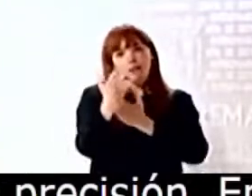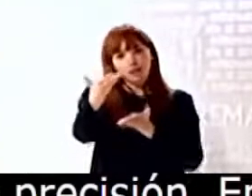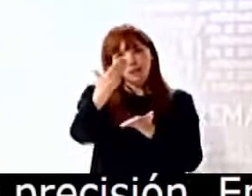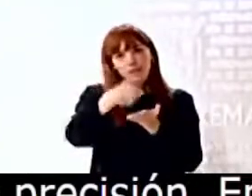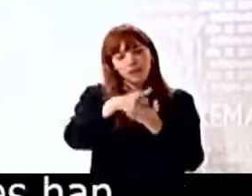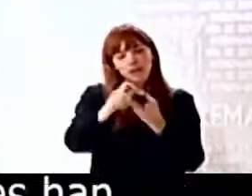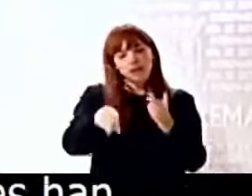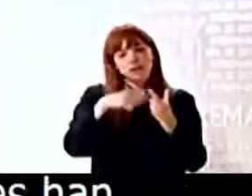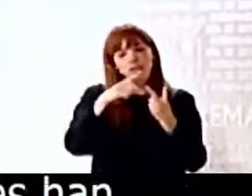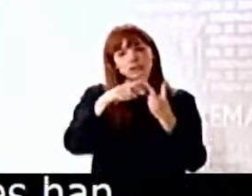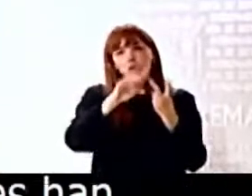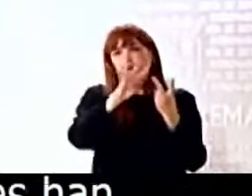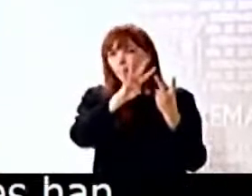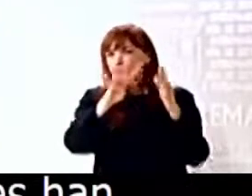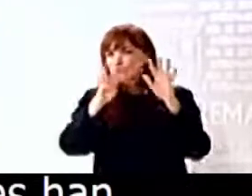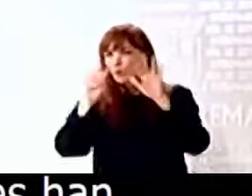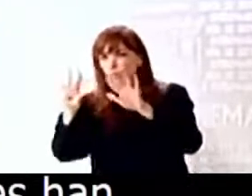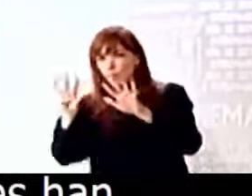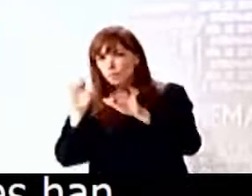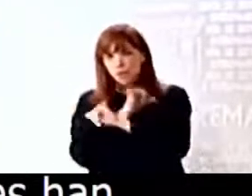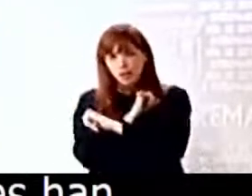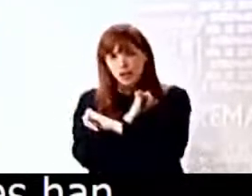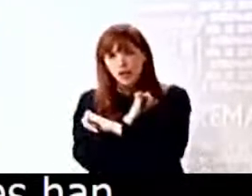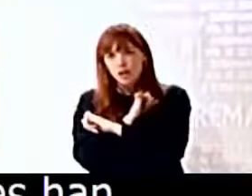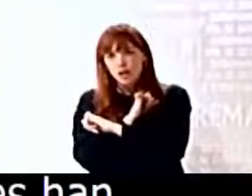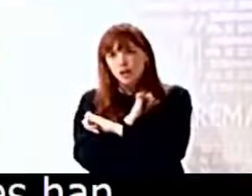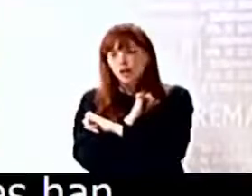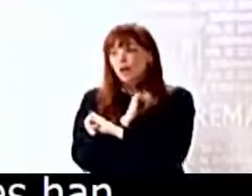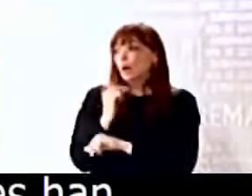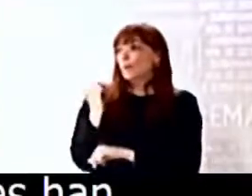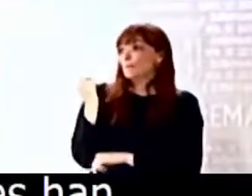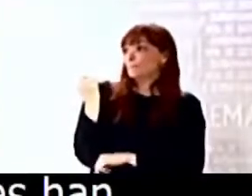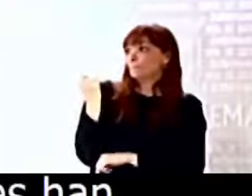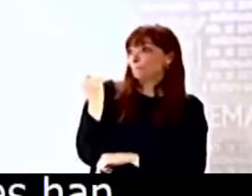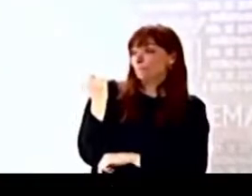solicitado, 99 están a la espera, creo, has dicho, ¿no?